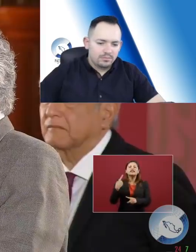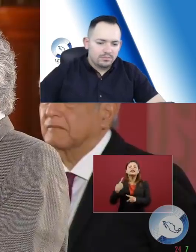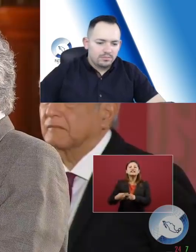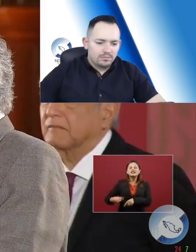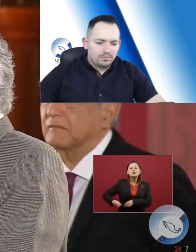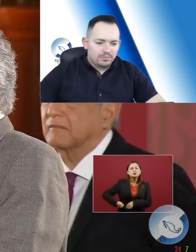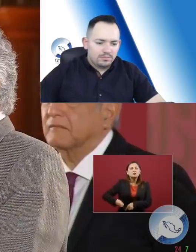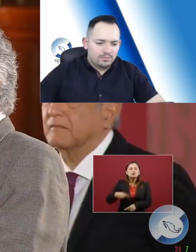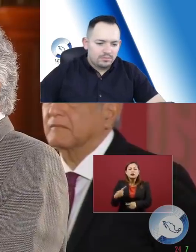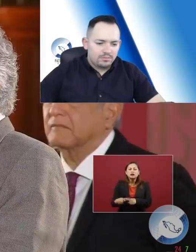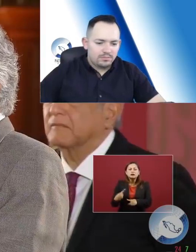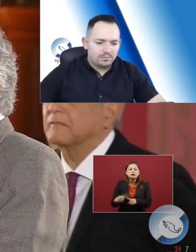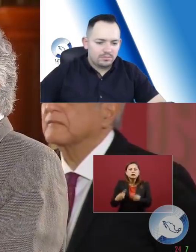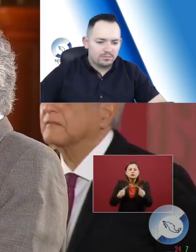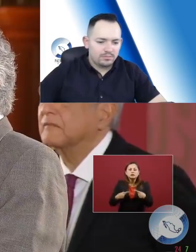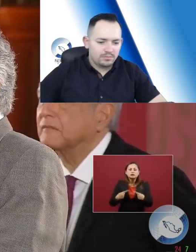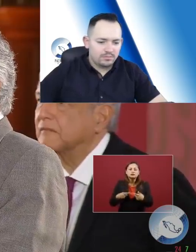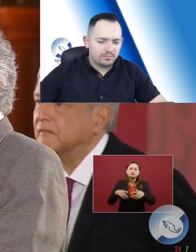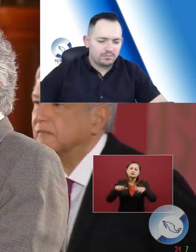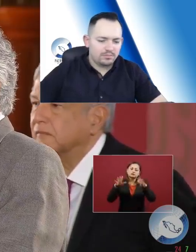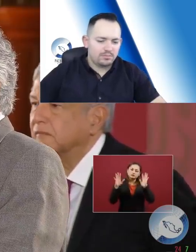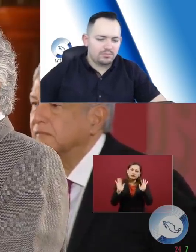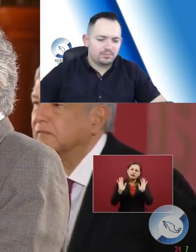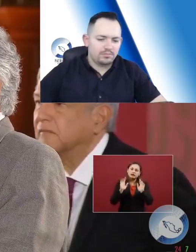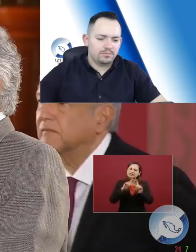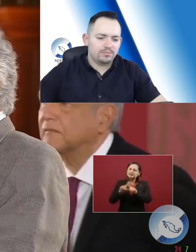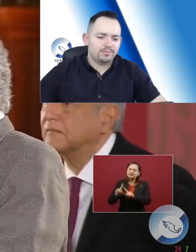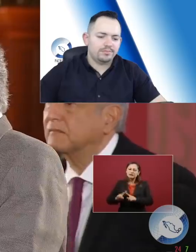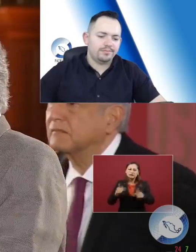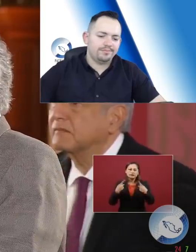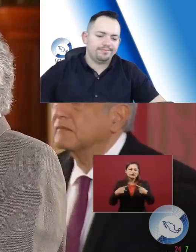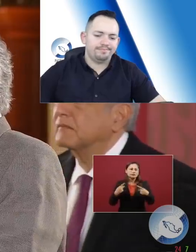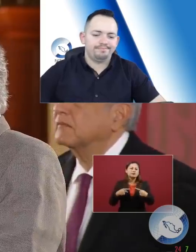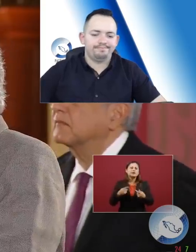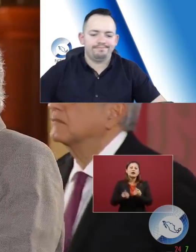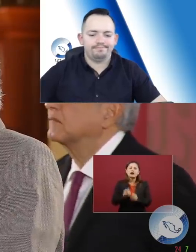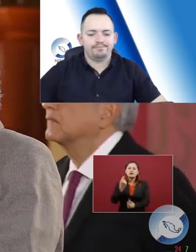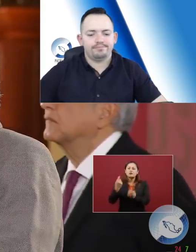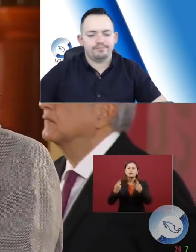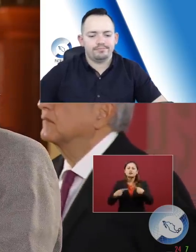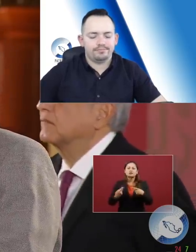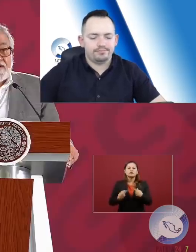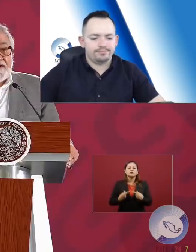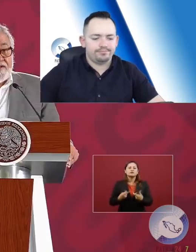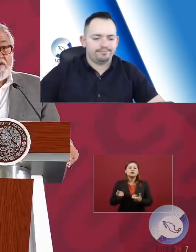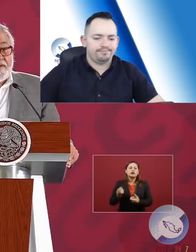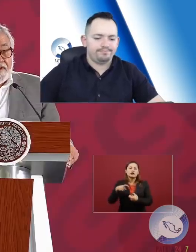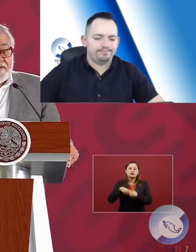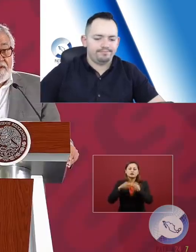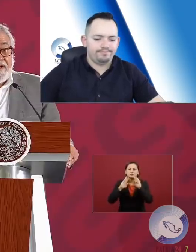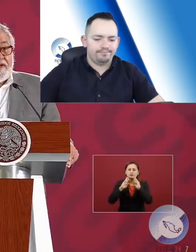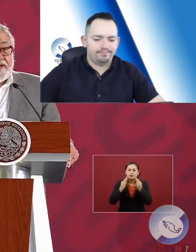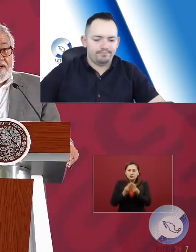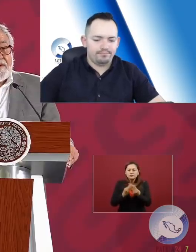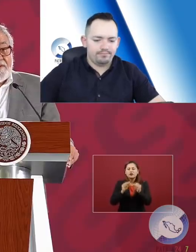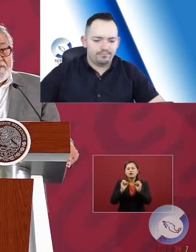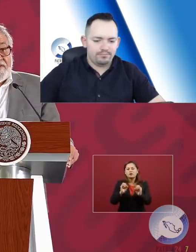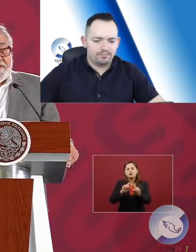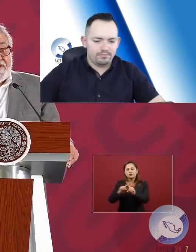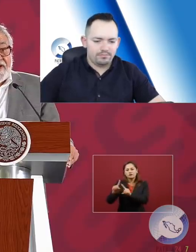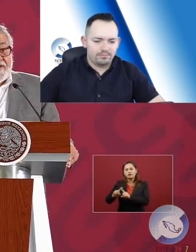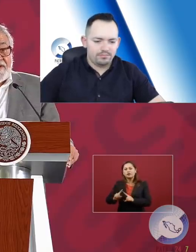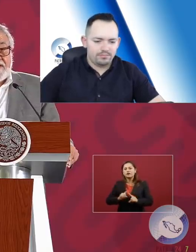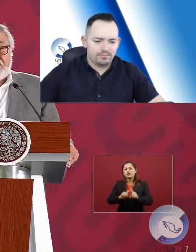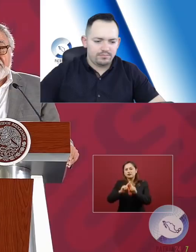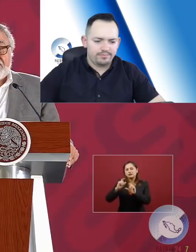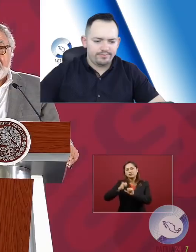señala, hay desde gente vinculada a los grupos delictivos e incluso autoridades de distintos órdenes de gobierno. Y el primer paso